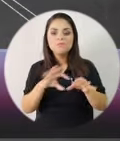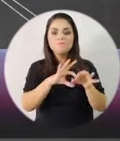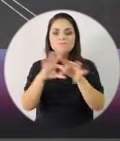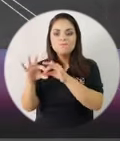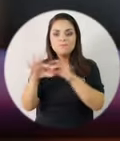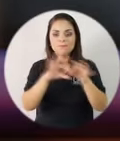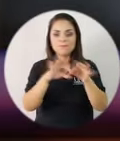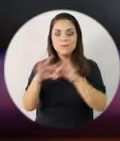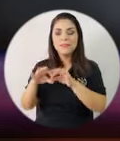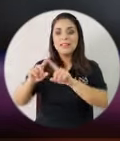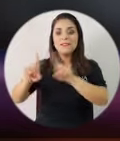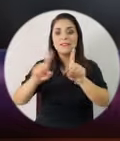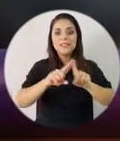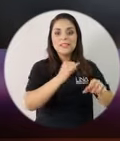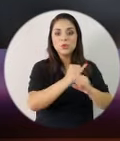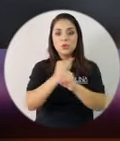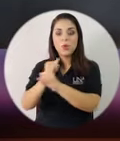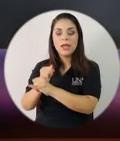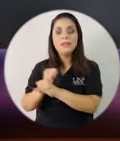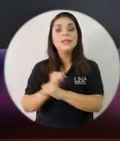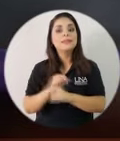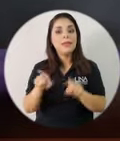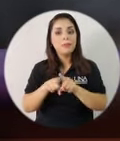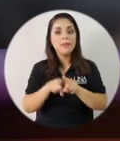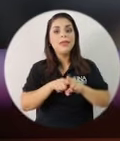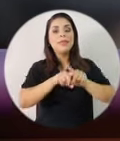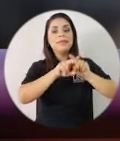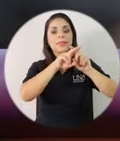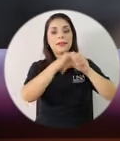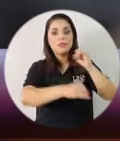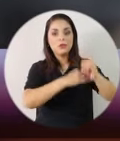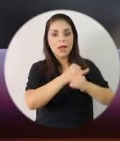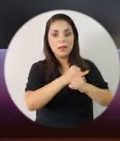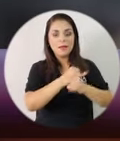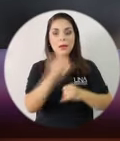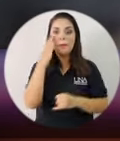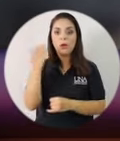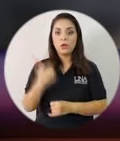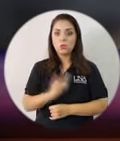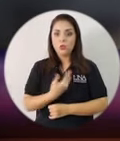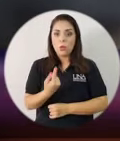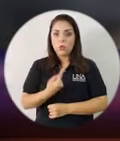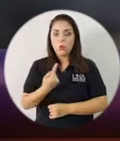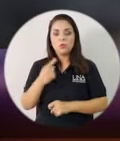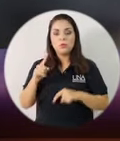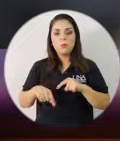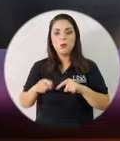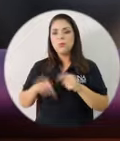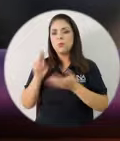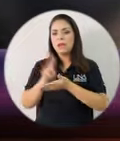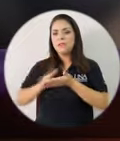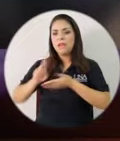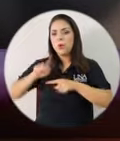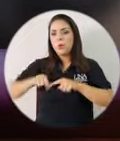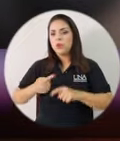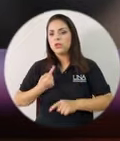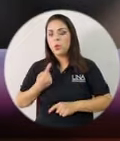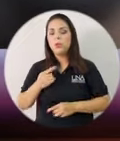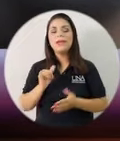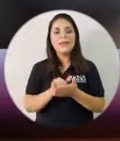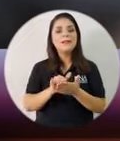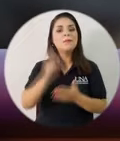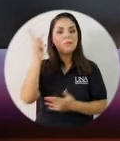la cooperación y la articulación interinstitucional e incluso internacional. Es decir, solitos no podemos, la universidad no es un ente aislado